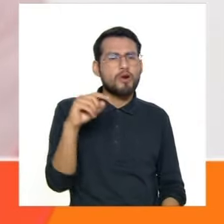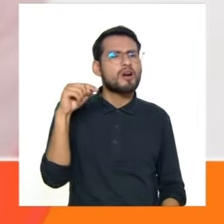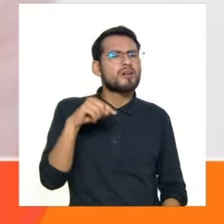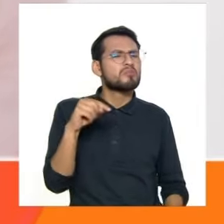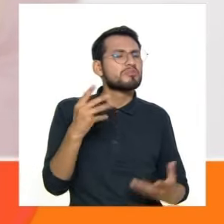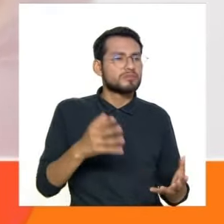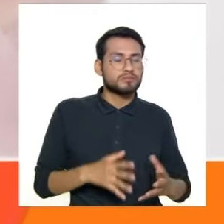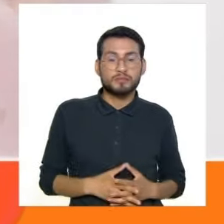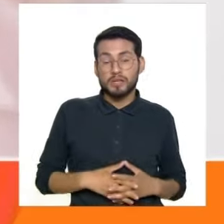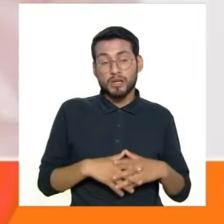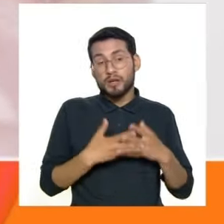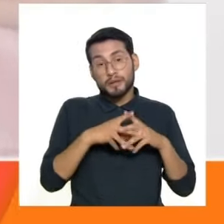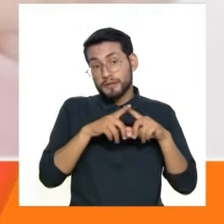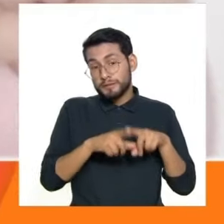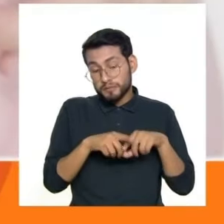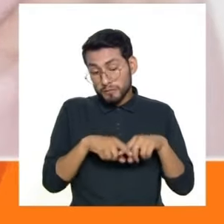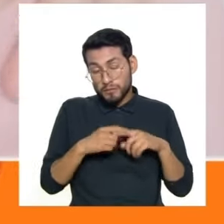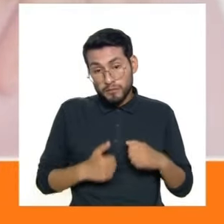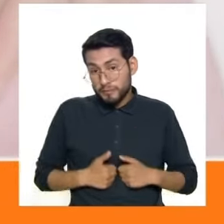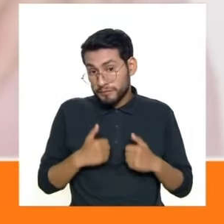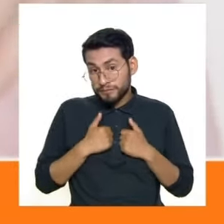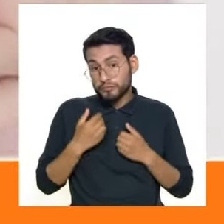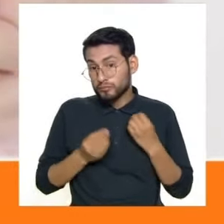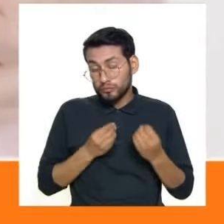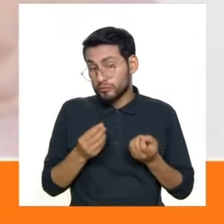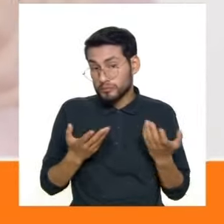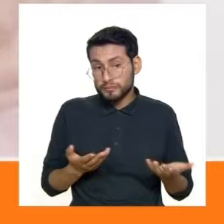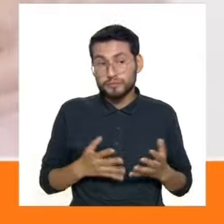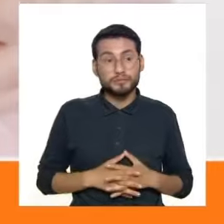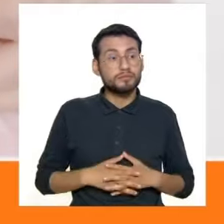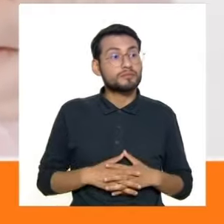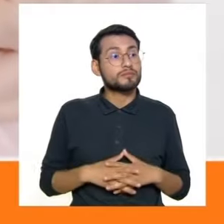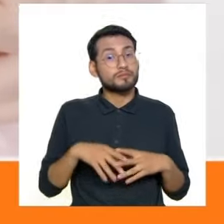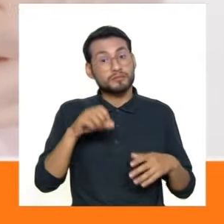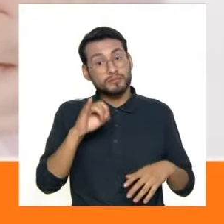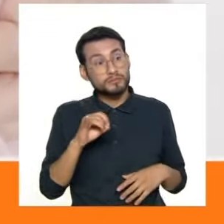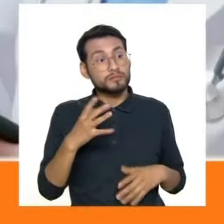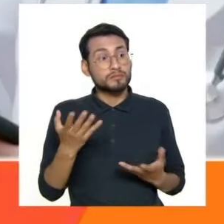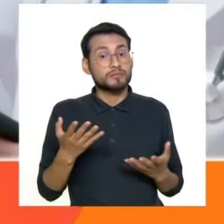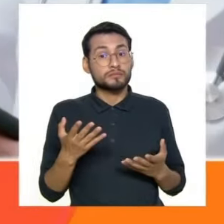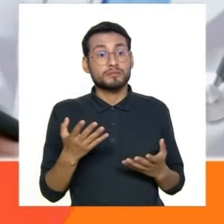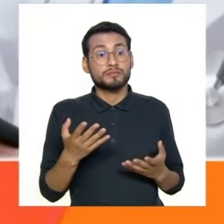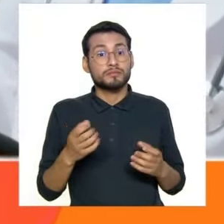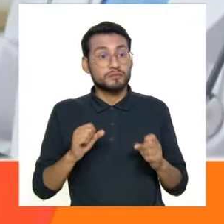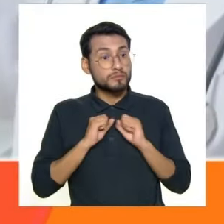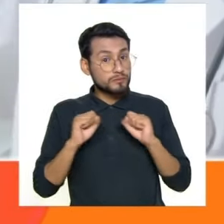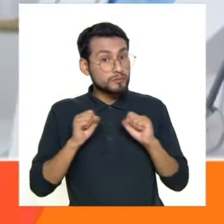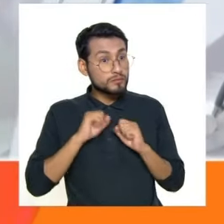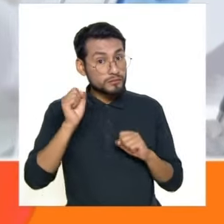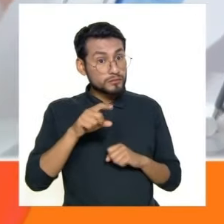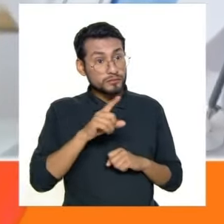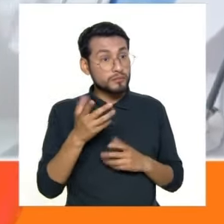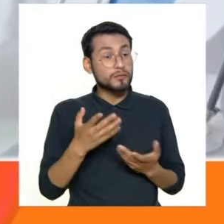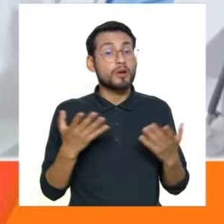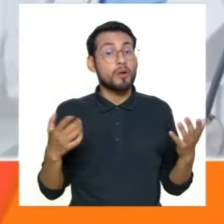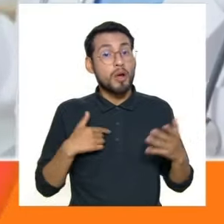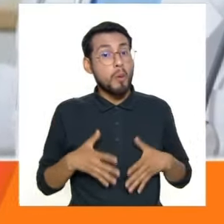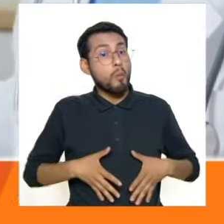pólipos dependiendo de cómo es su estilo de vida Cómo es su aderencia Cómo es si es que hace alguna actividad física o no Si tiene